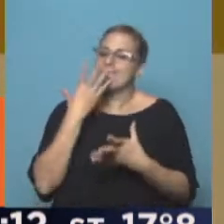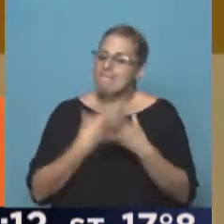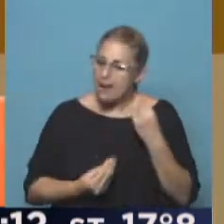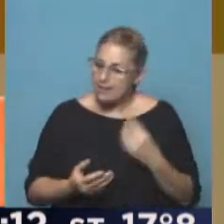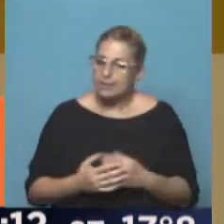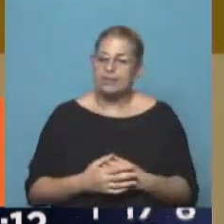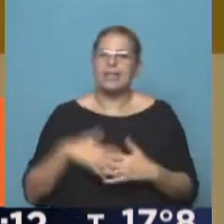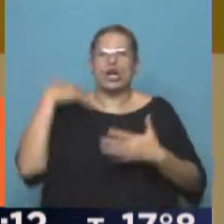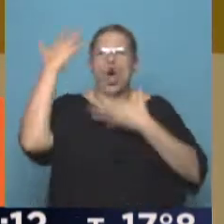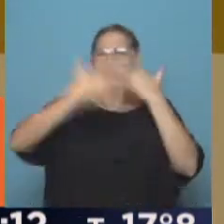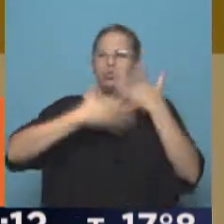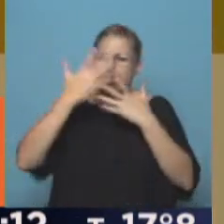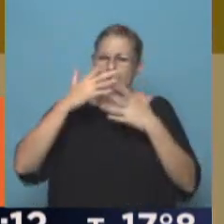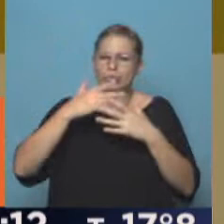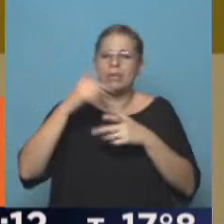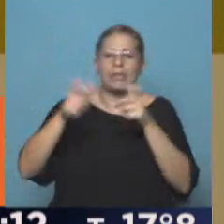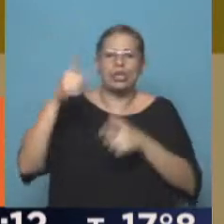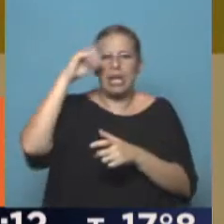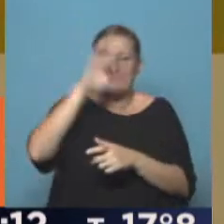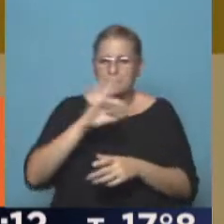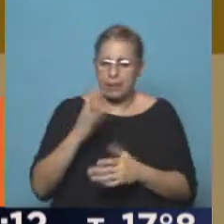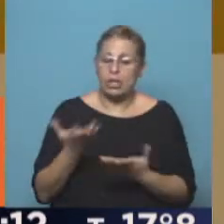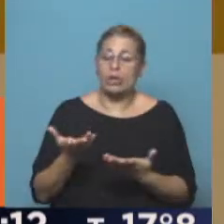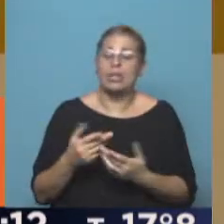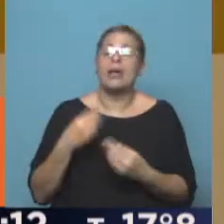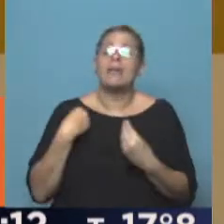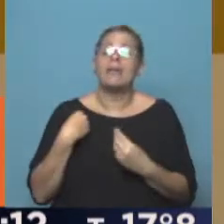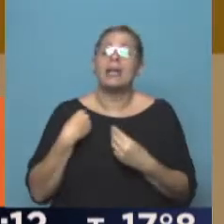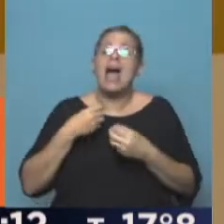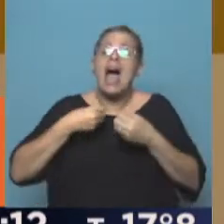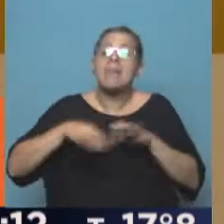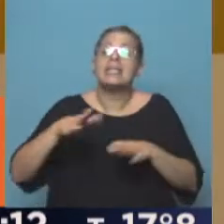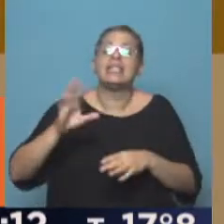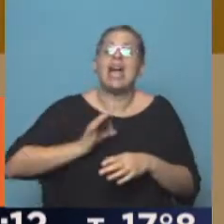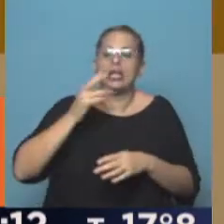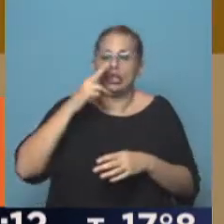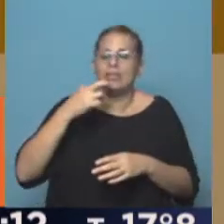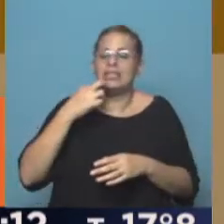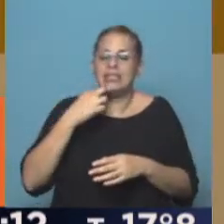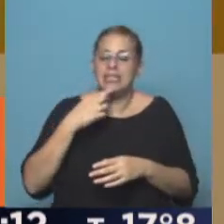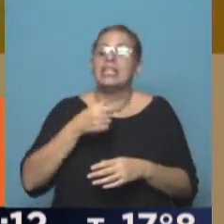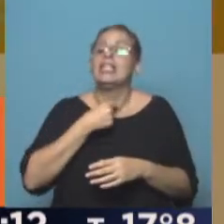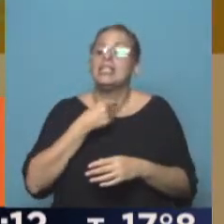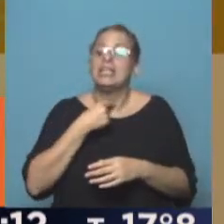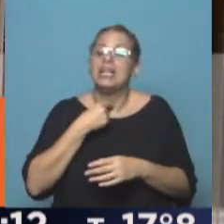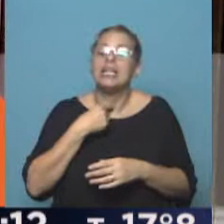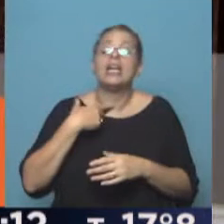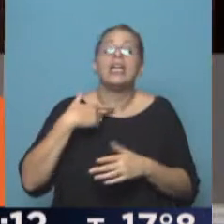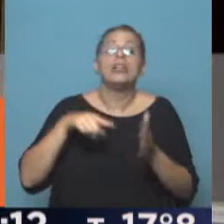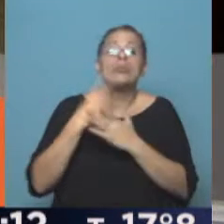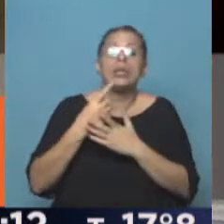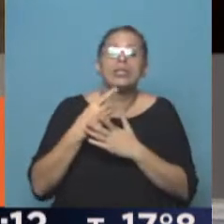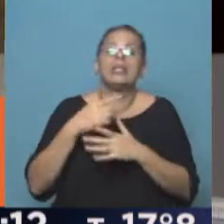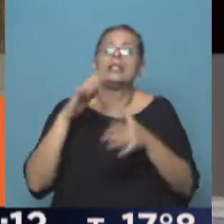confunde mucho a la opinión pública procurar dar esa pelea a partir del 2017 nosotros queremos a la ciudad de buenos aires los